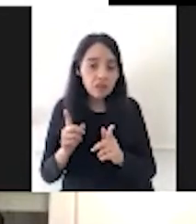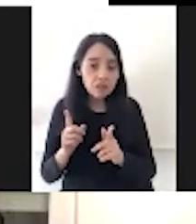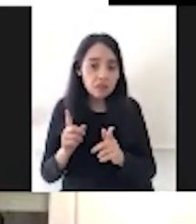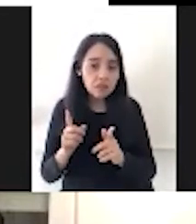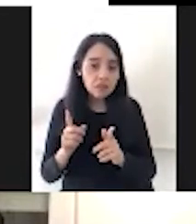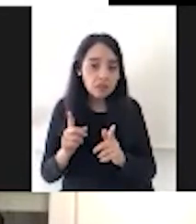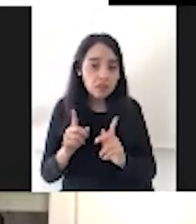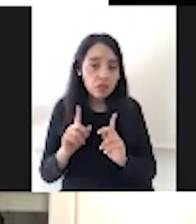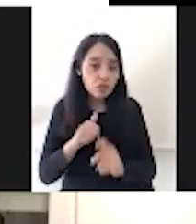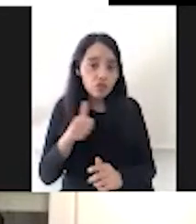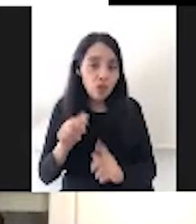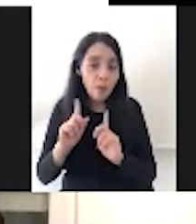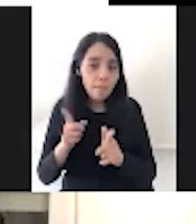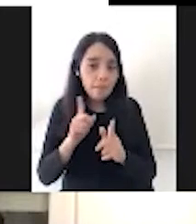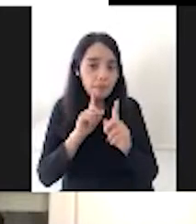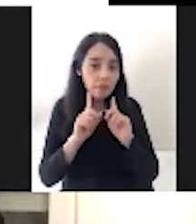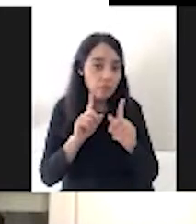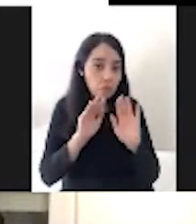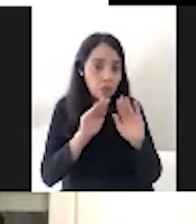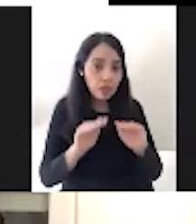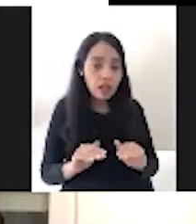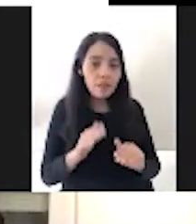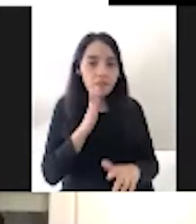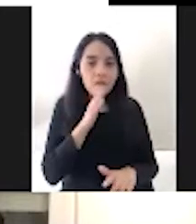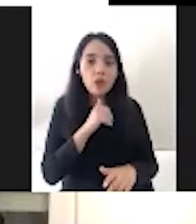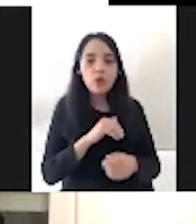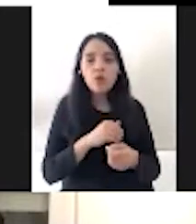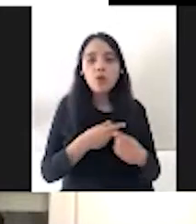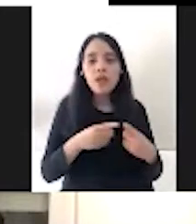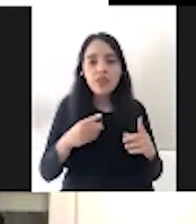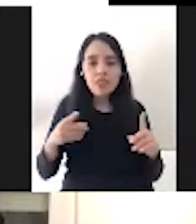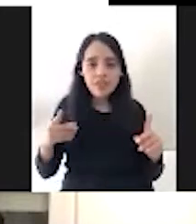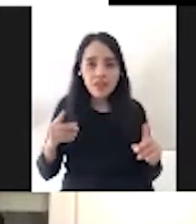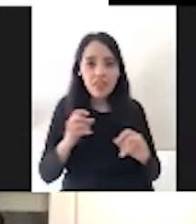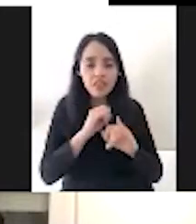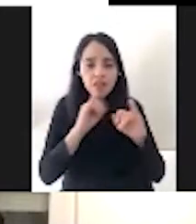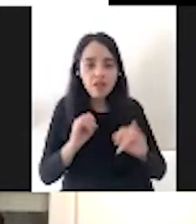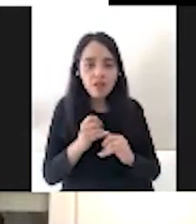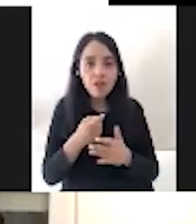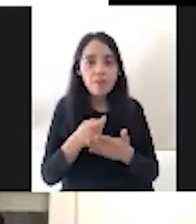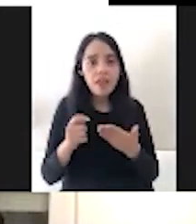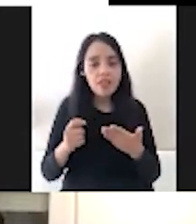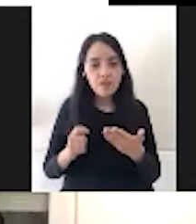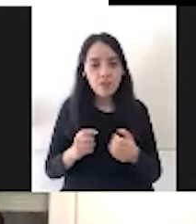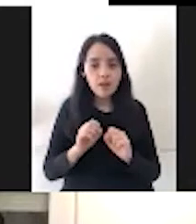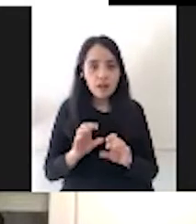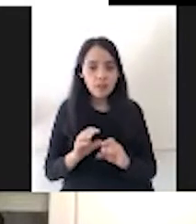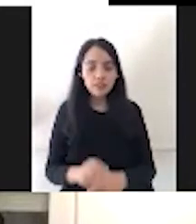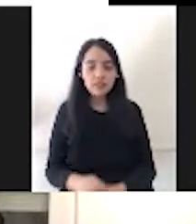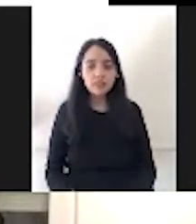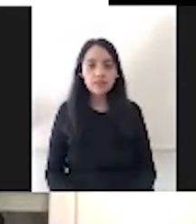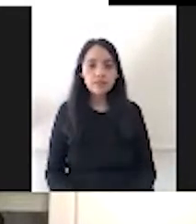aplicar la misma prueba. No hay una diversificación de formas de evaluar el aprendizaje. Y anecdótico es